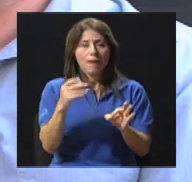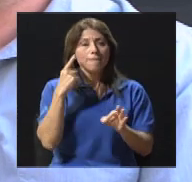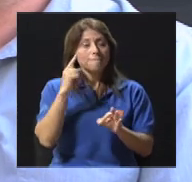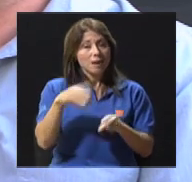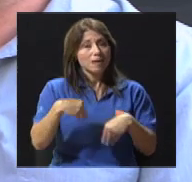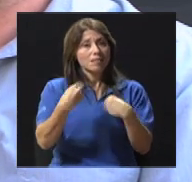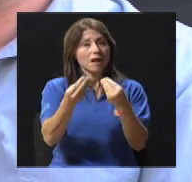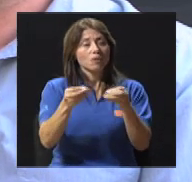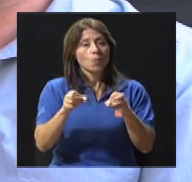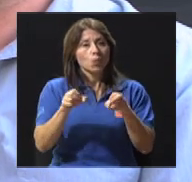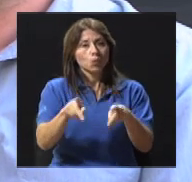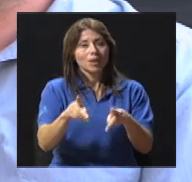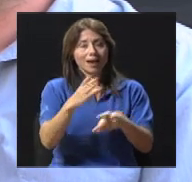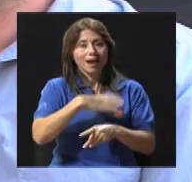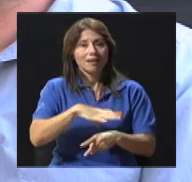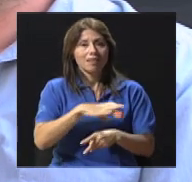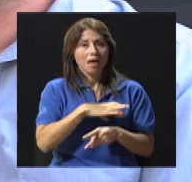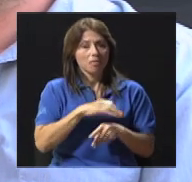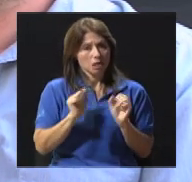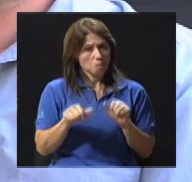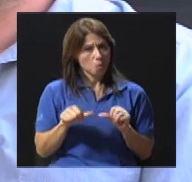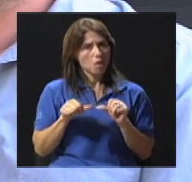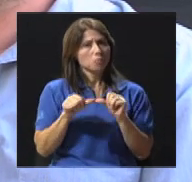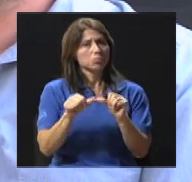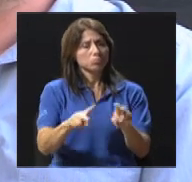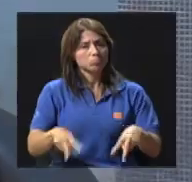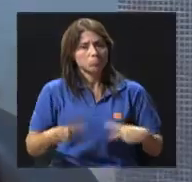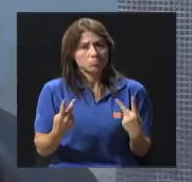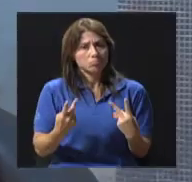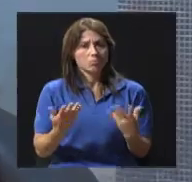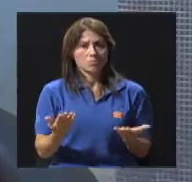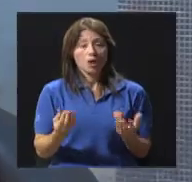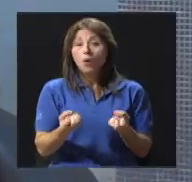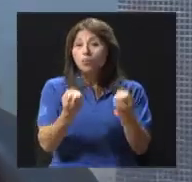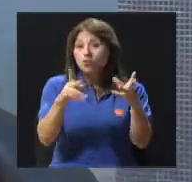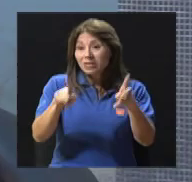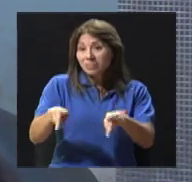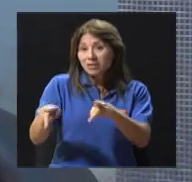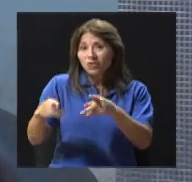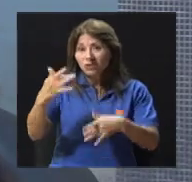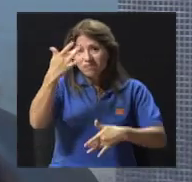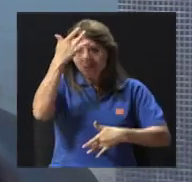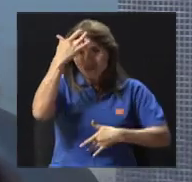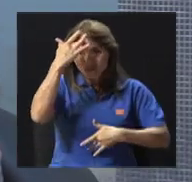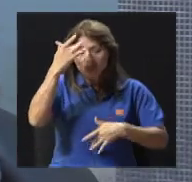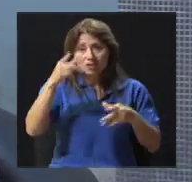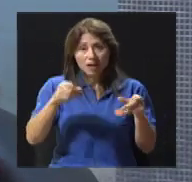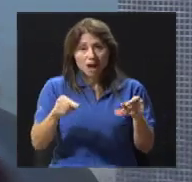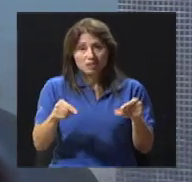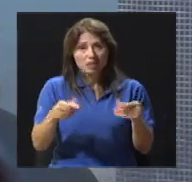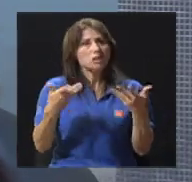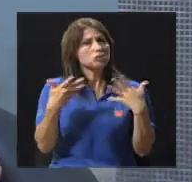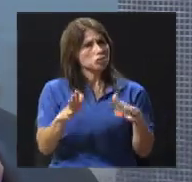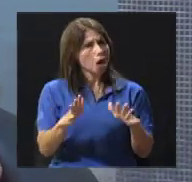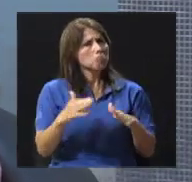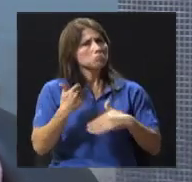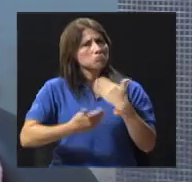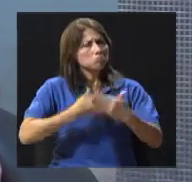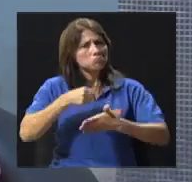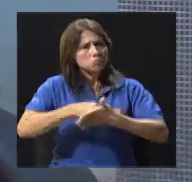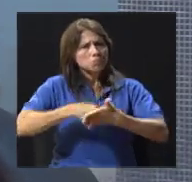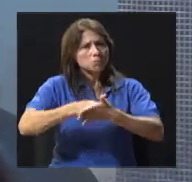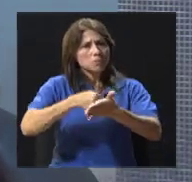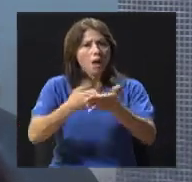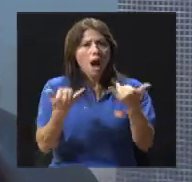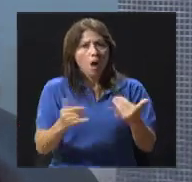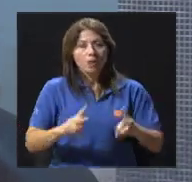de calidad y supervivencia importante a los pacientes. Muchos pacientes actualmente con cáncer han logrado superar esto y tienen una vida